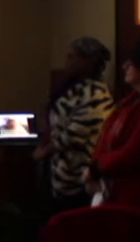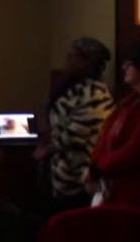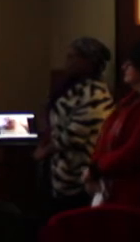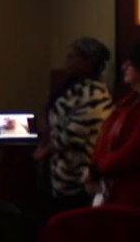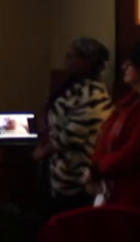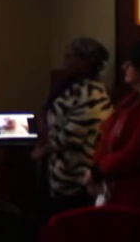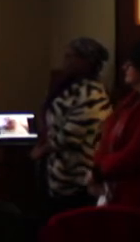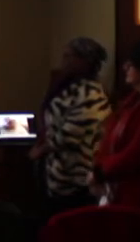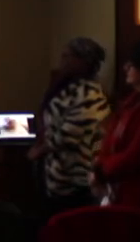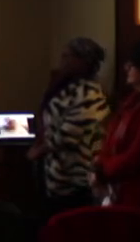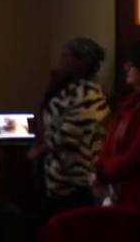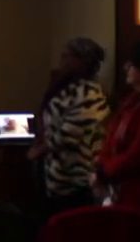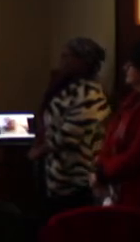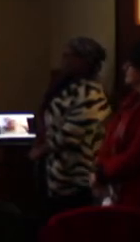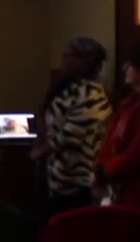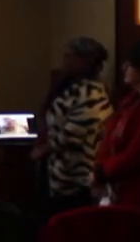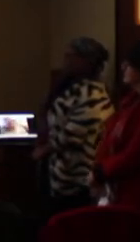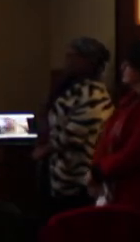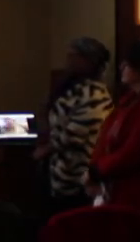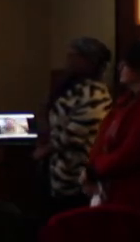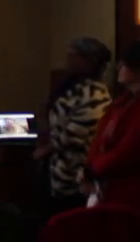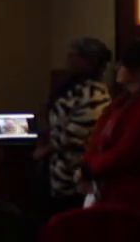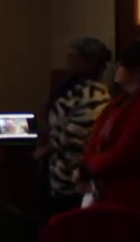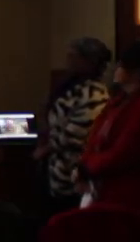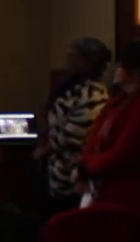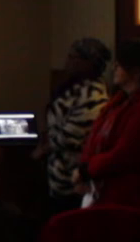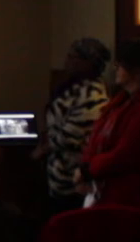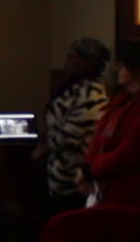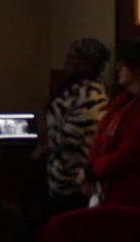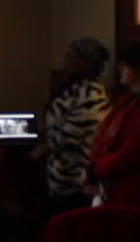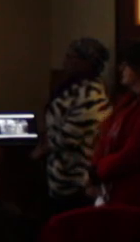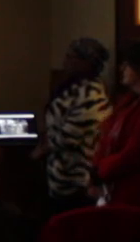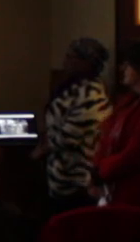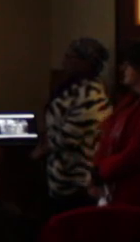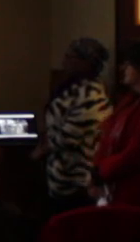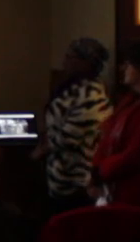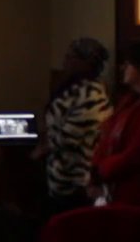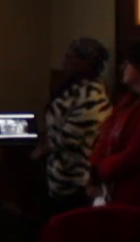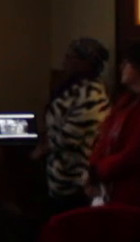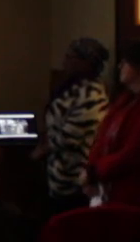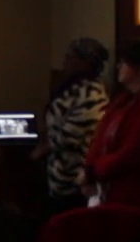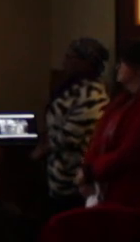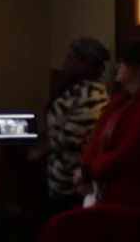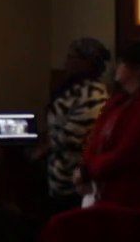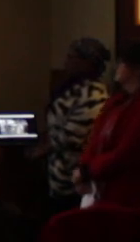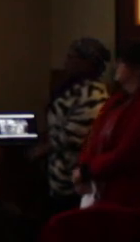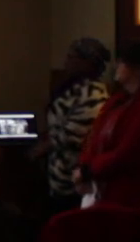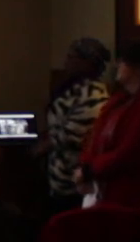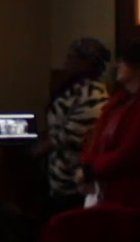Me sublevé. En esta misma tierra toqué la sangre húmeda y los huesos podridos de muchos